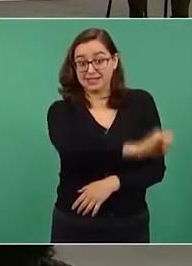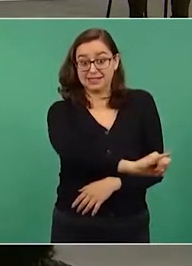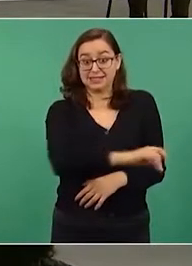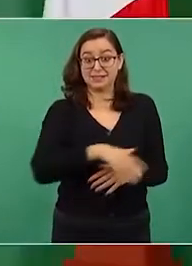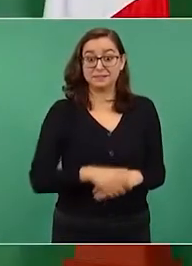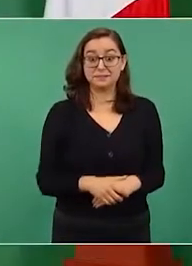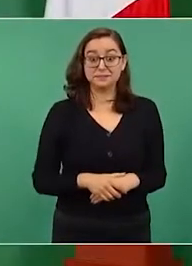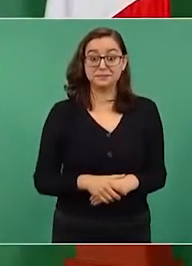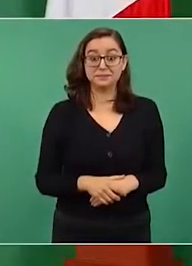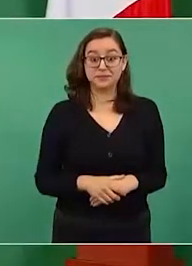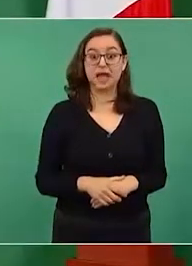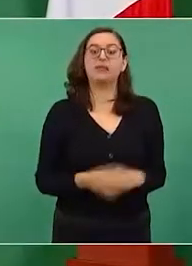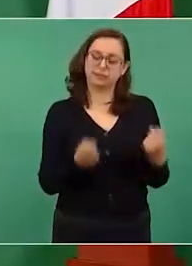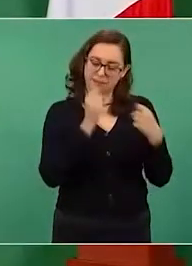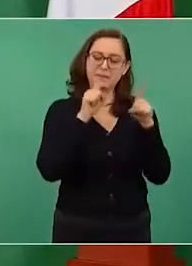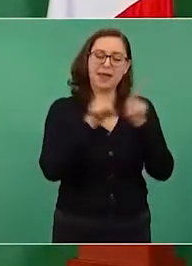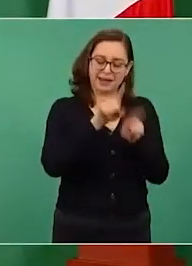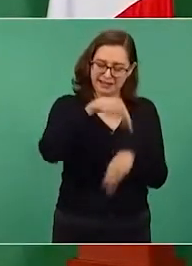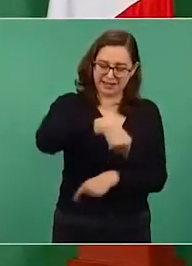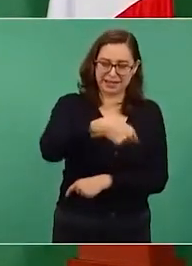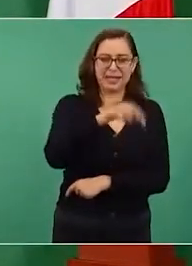Y sí, el Reforma.